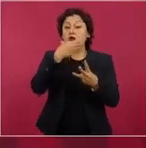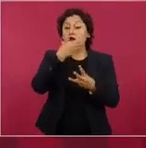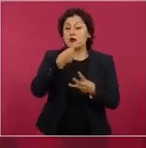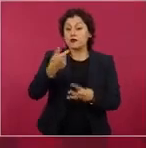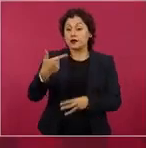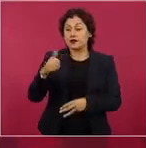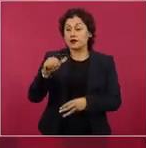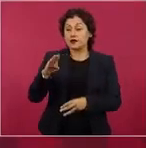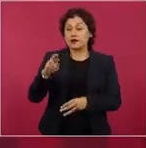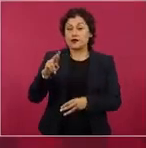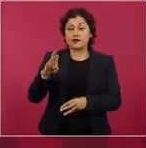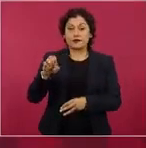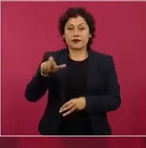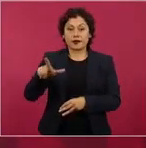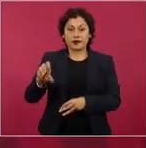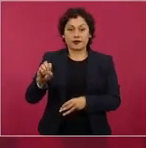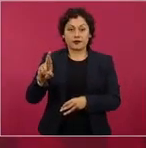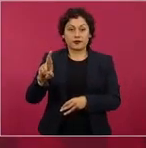de